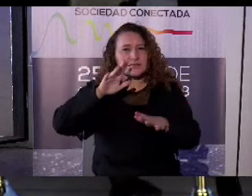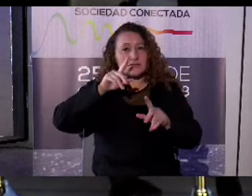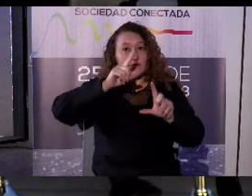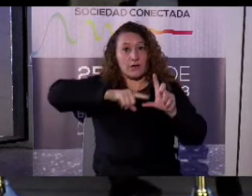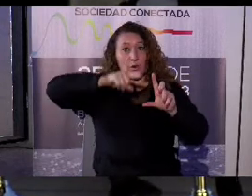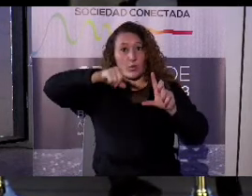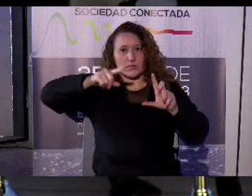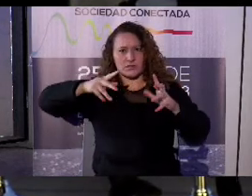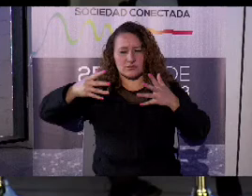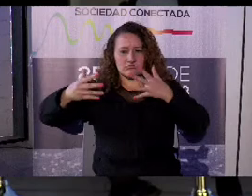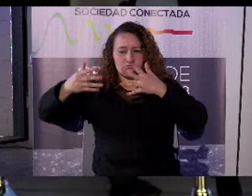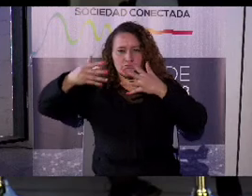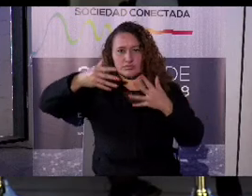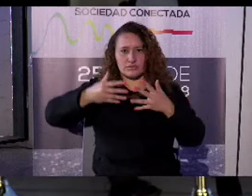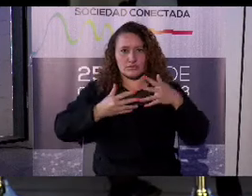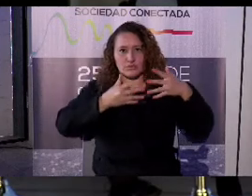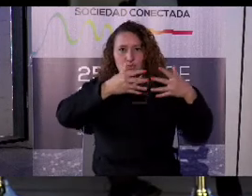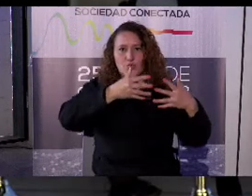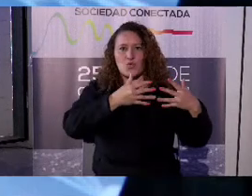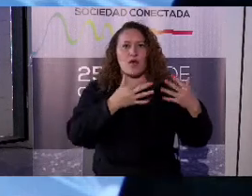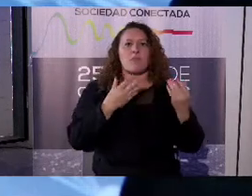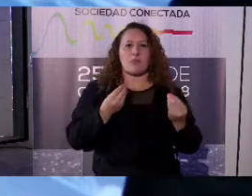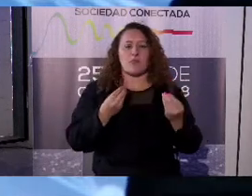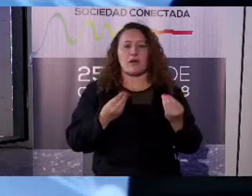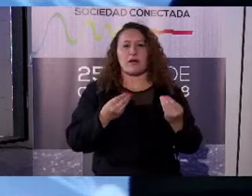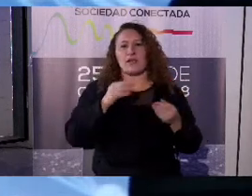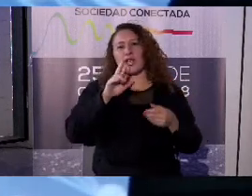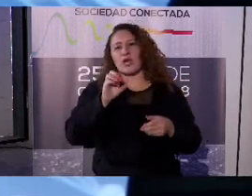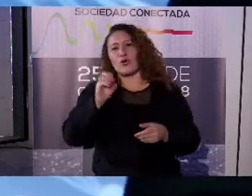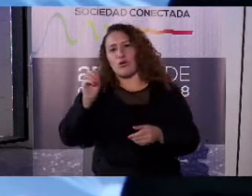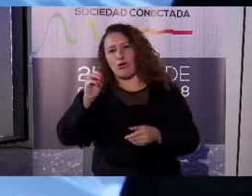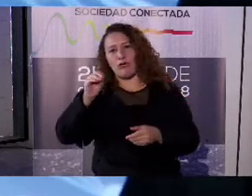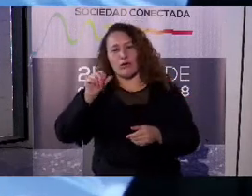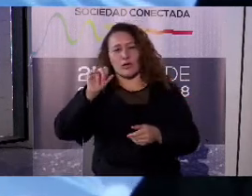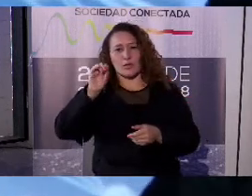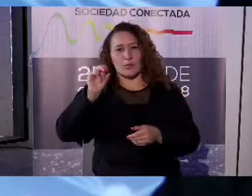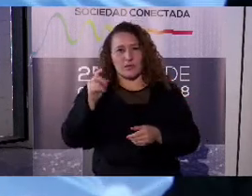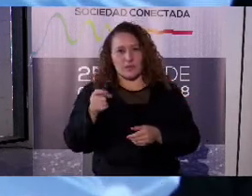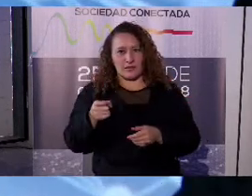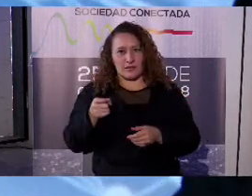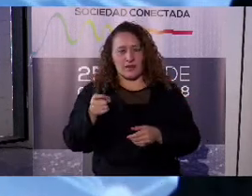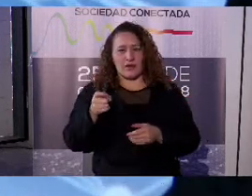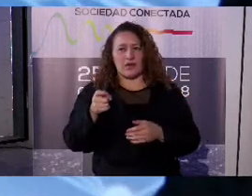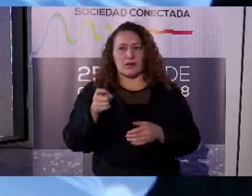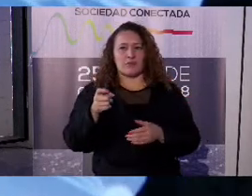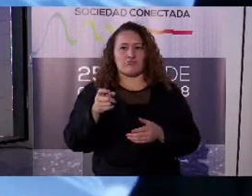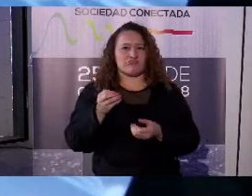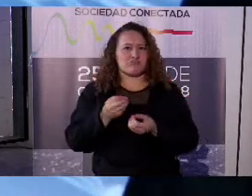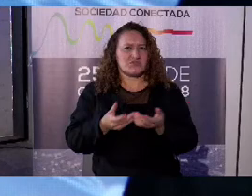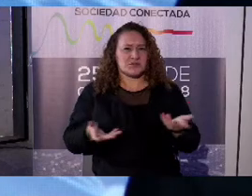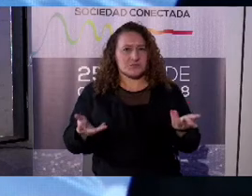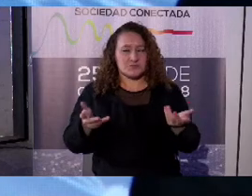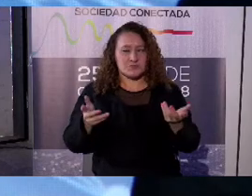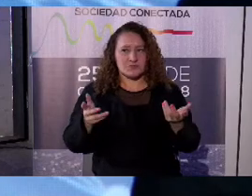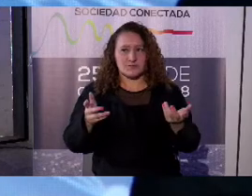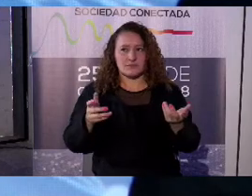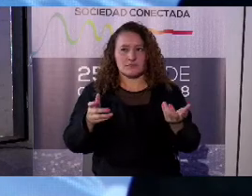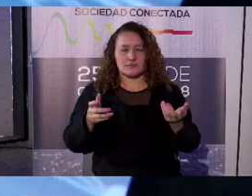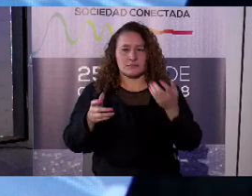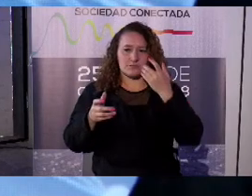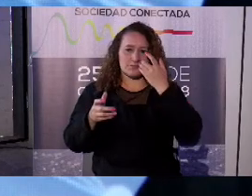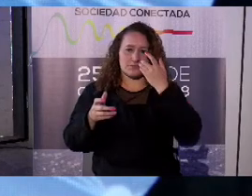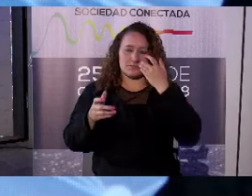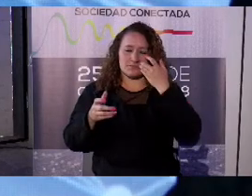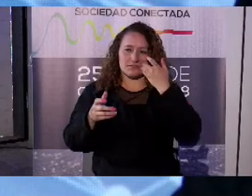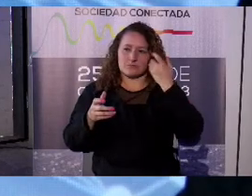importante para temas de economía de escala para temas de roaming etc etcétera yo lo lo lo nuestro sentimiento va un poco más